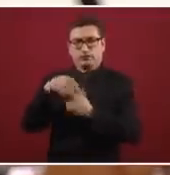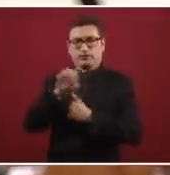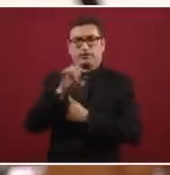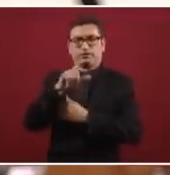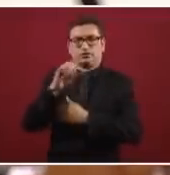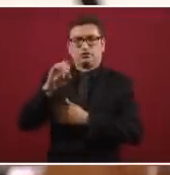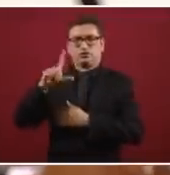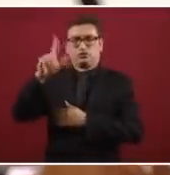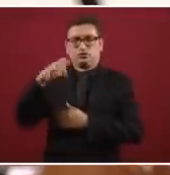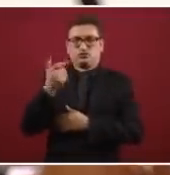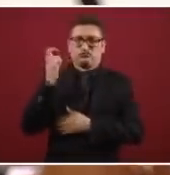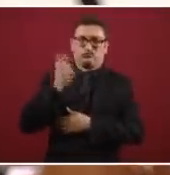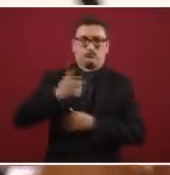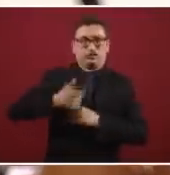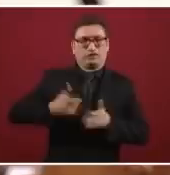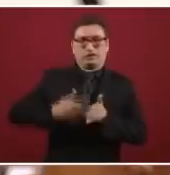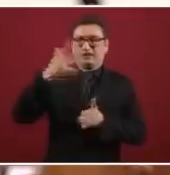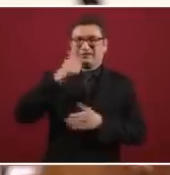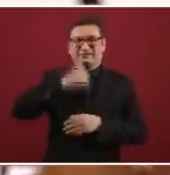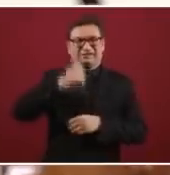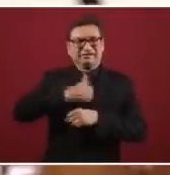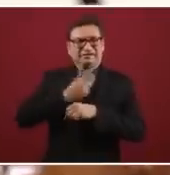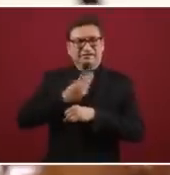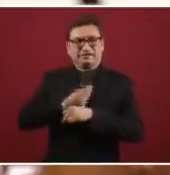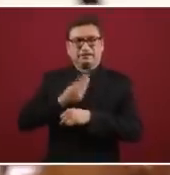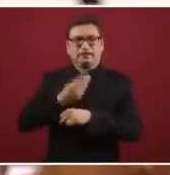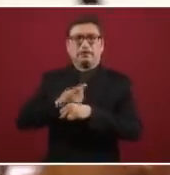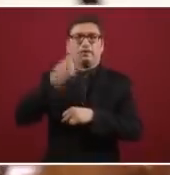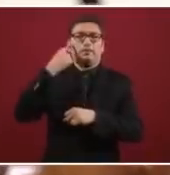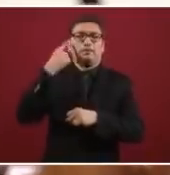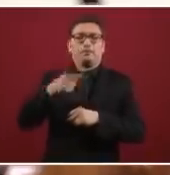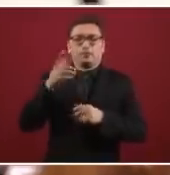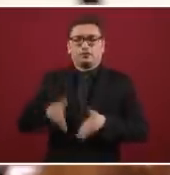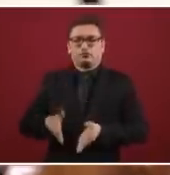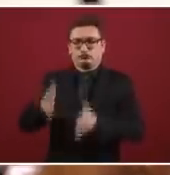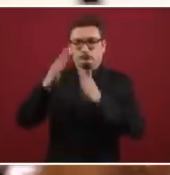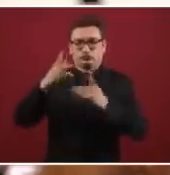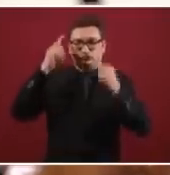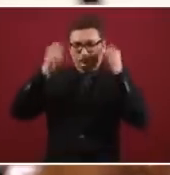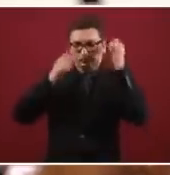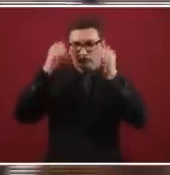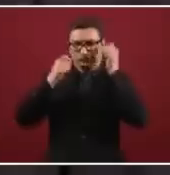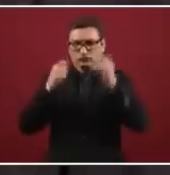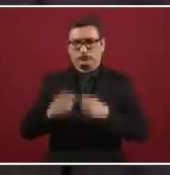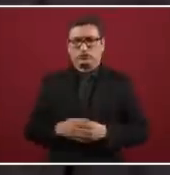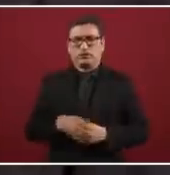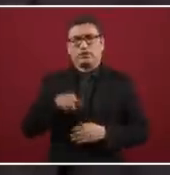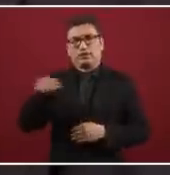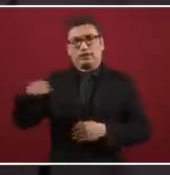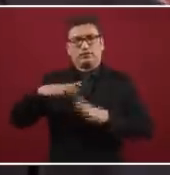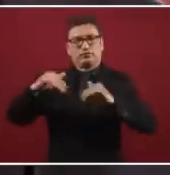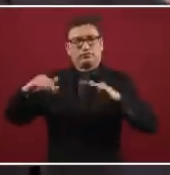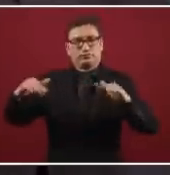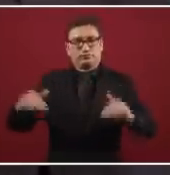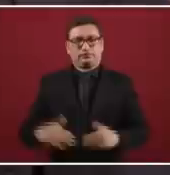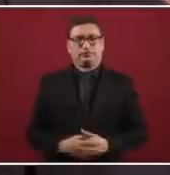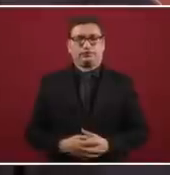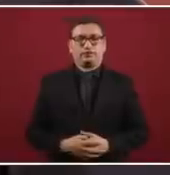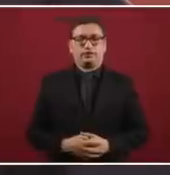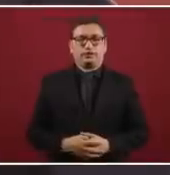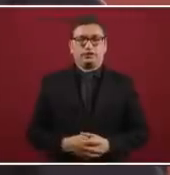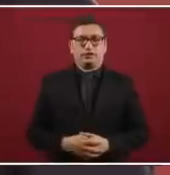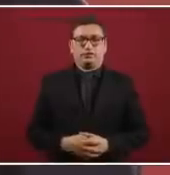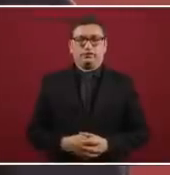más caras y que siempre está en reparación, con el fin de estimular el turismo en ese destino de playa. Sí,